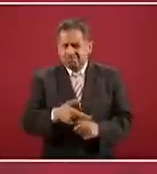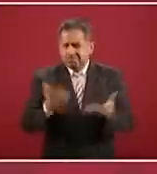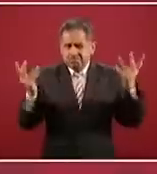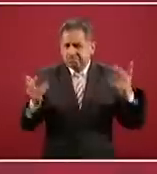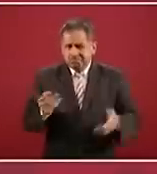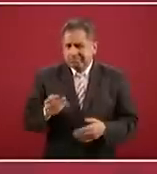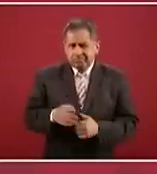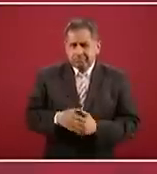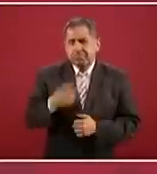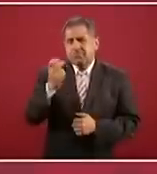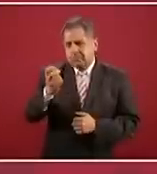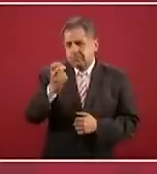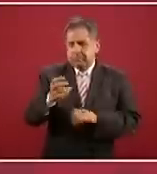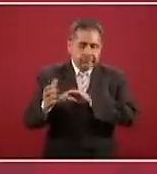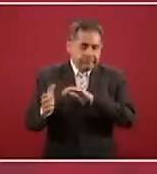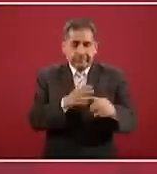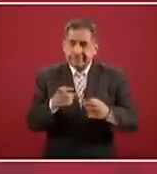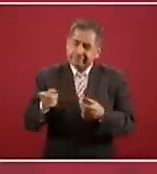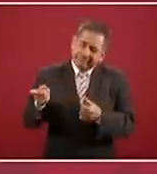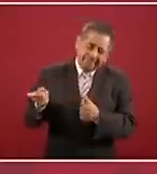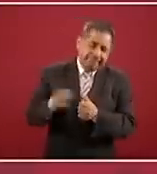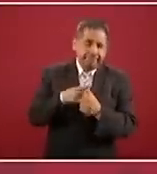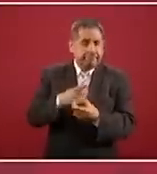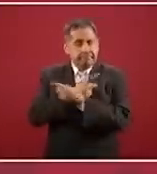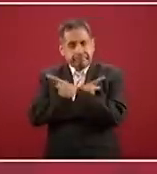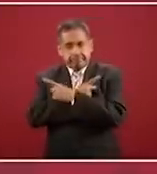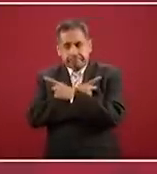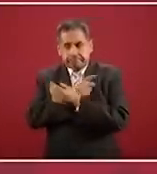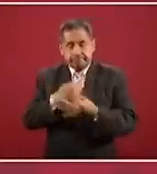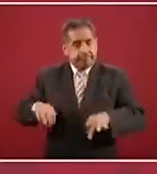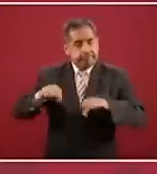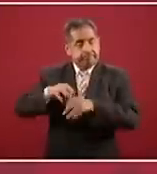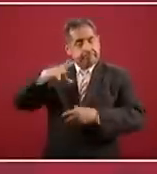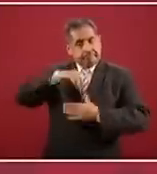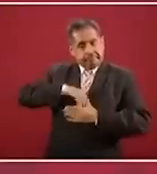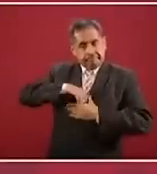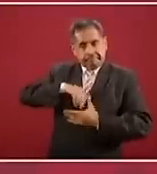Por eso son importantes los principios. En el caso del servidor público,